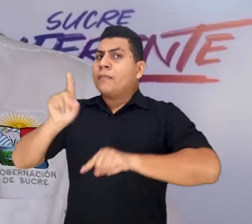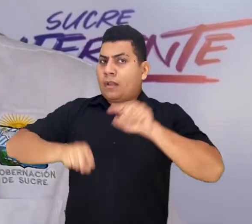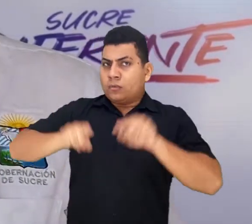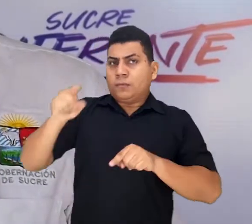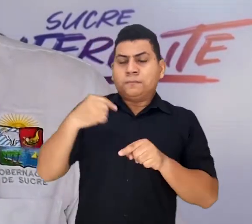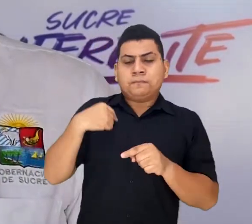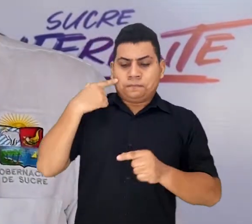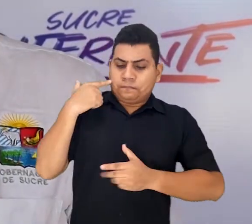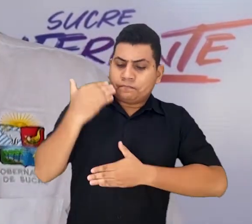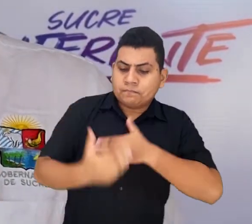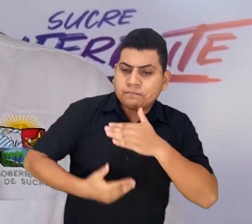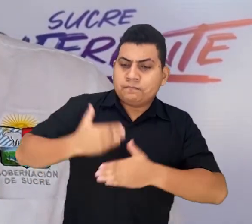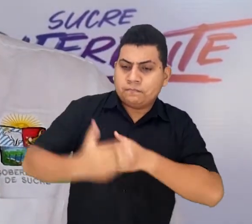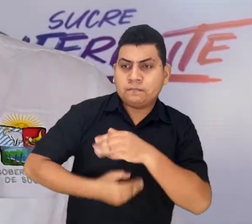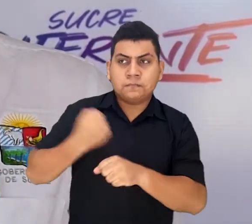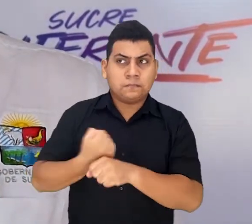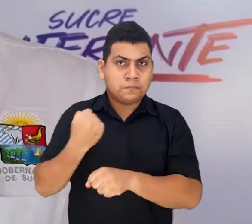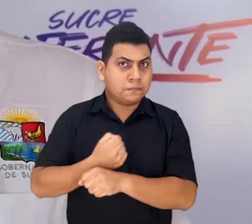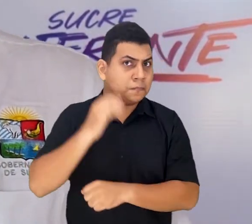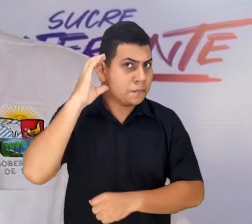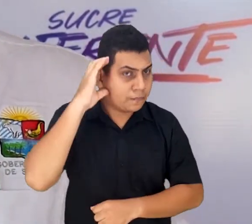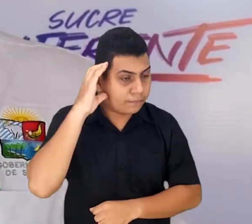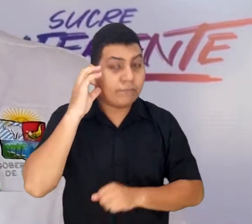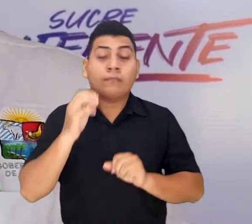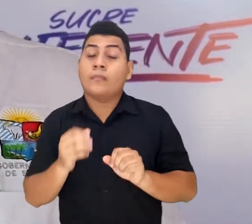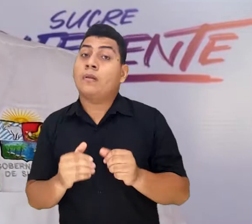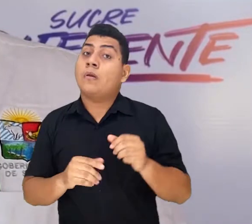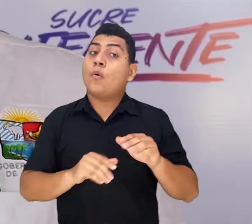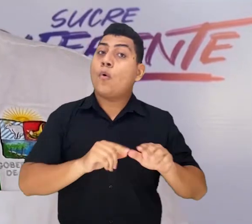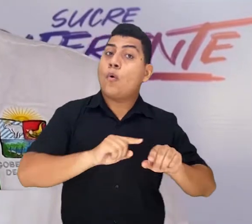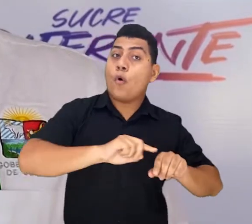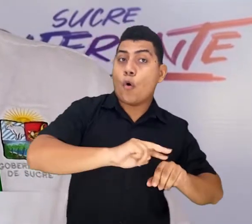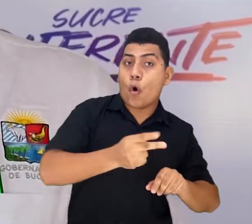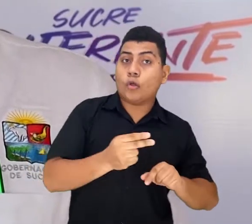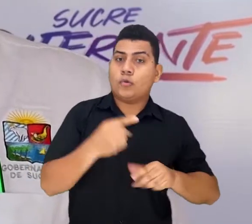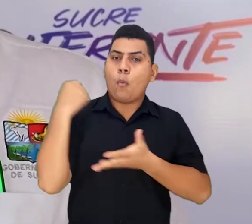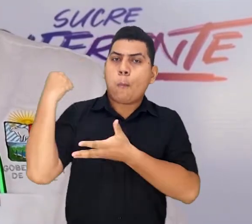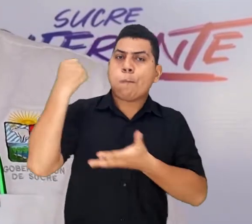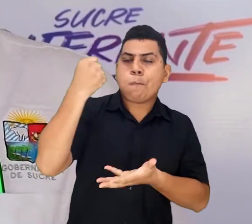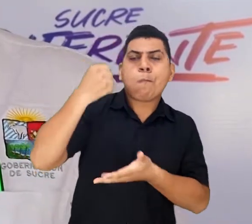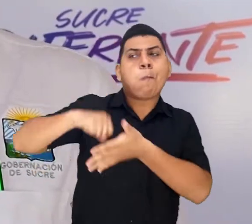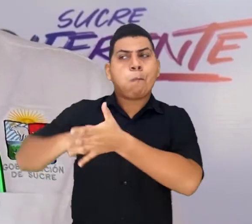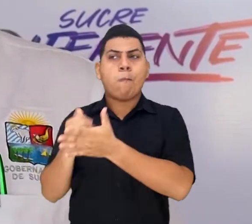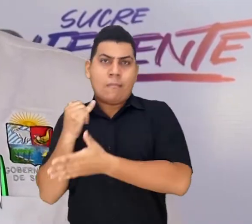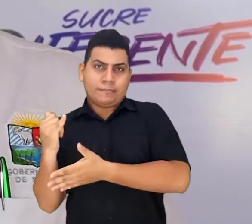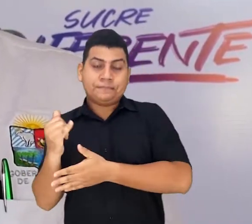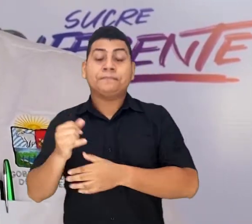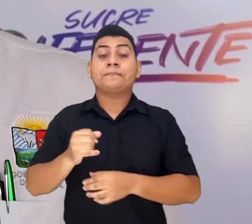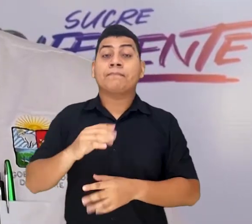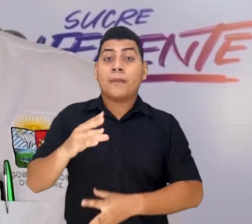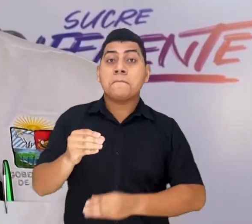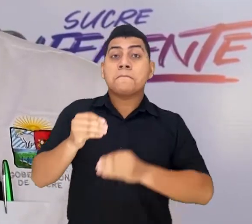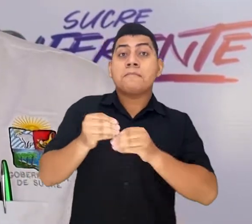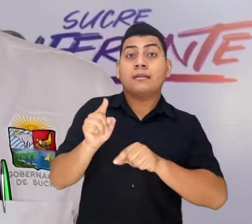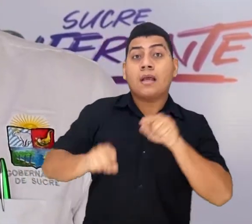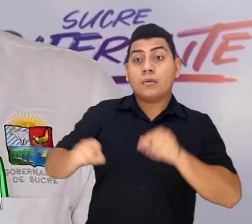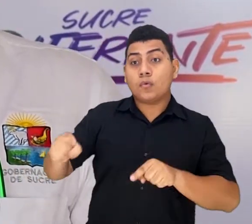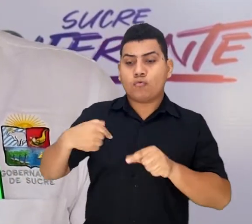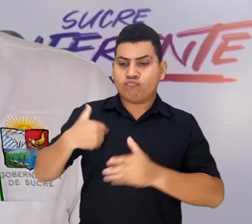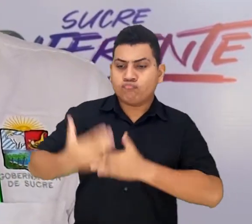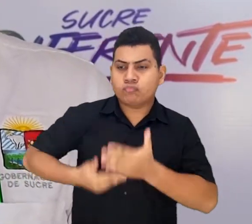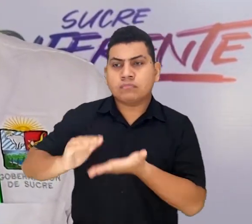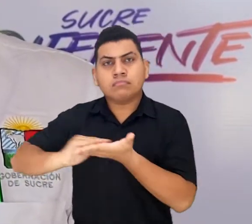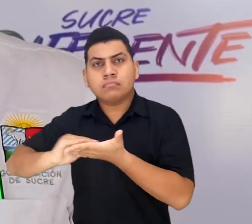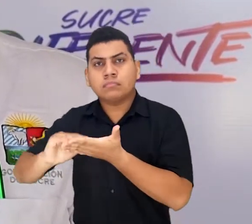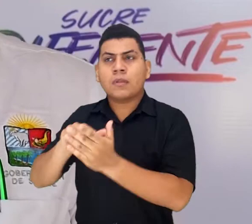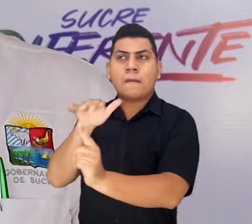en proceso de ejecución, otras obras que tienen asegurada su financiación y otras obras que están en proceso